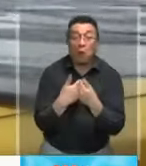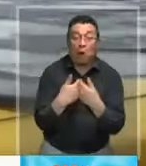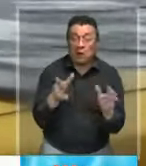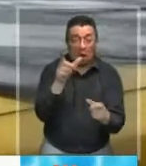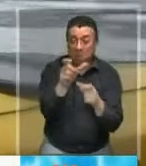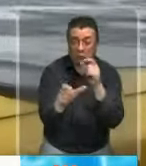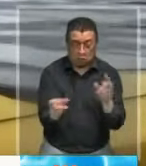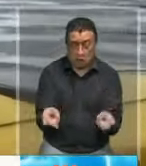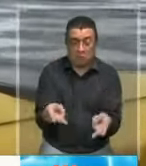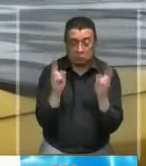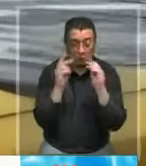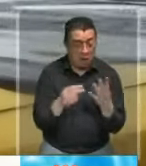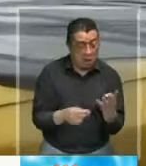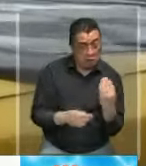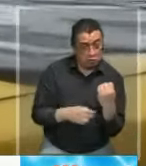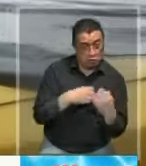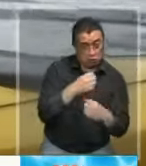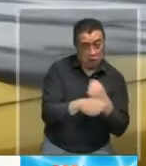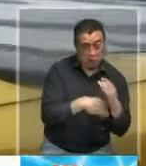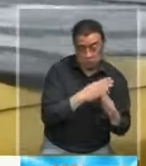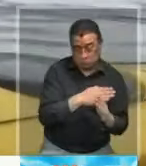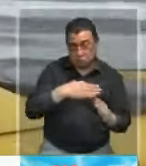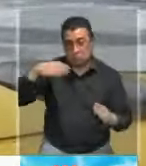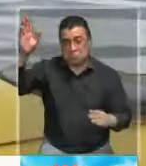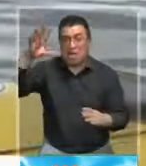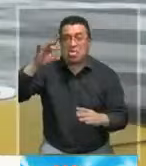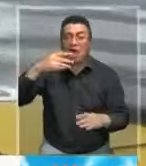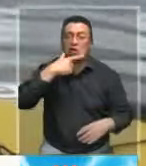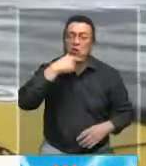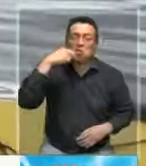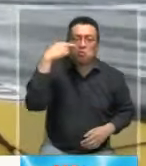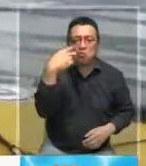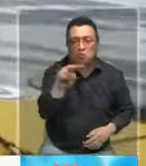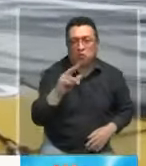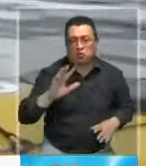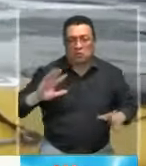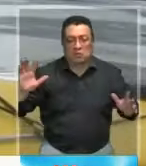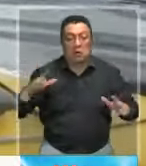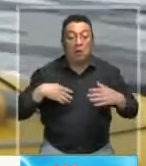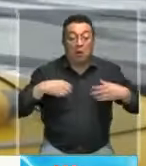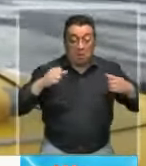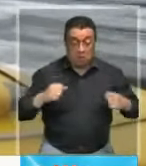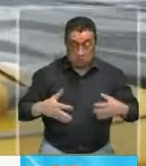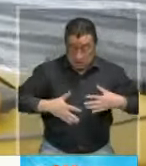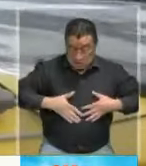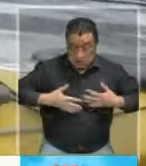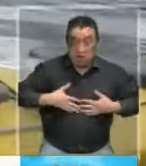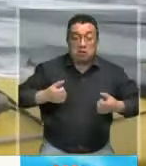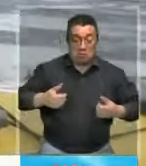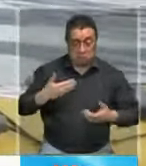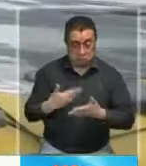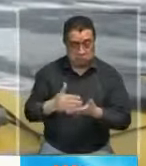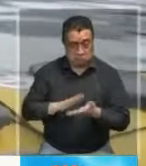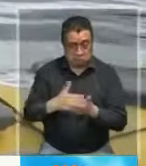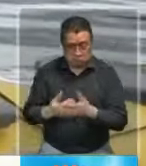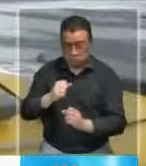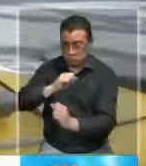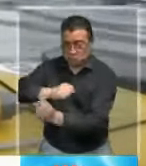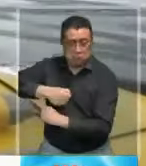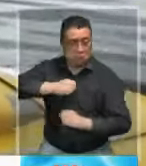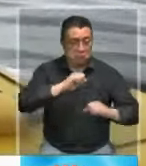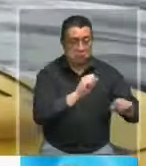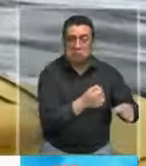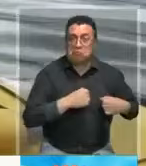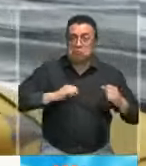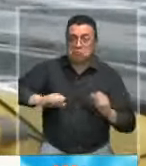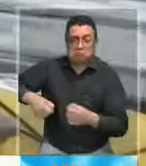pasajero, desde los 14 años a la edad que ustedes estimen conveniente. Mientras se sientan en condiciones de remar, nosotros vamos a recibir